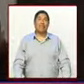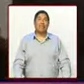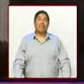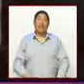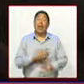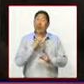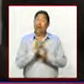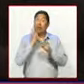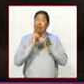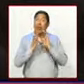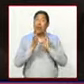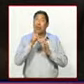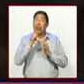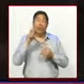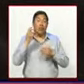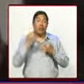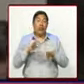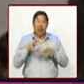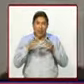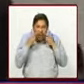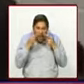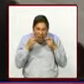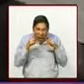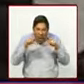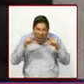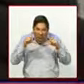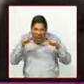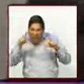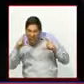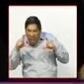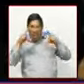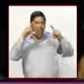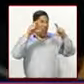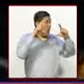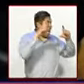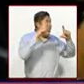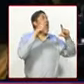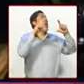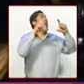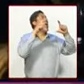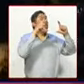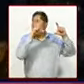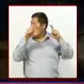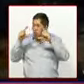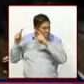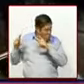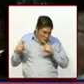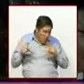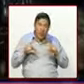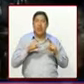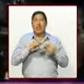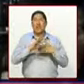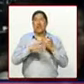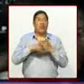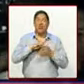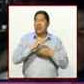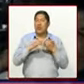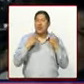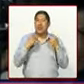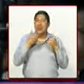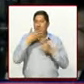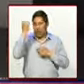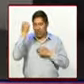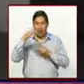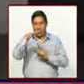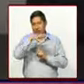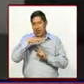Y es correcto hablar de quienes no quieren perderse ni un solo detalle. En la testera, en los curules, con la gente haciendo peripecias para tener las